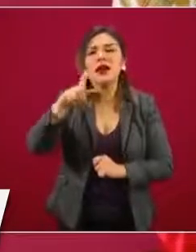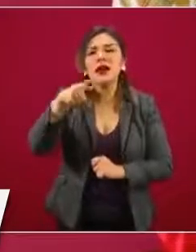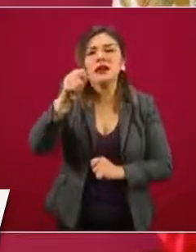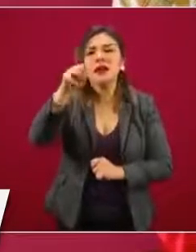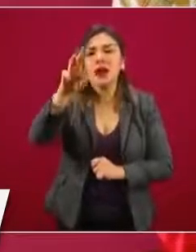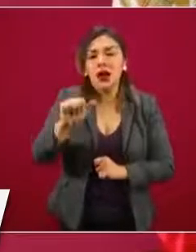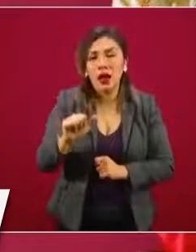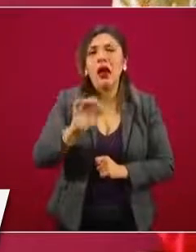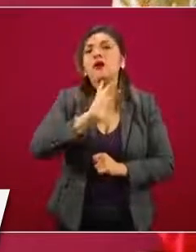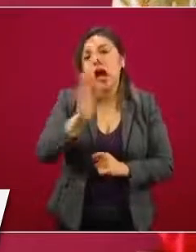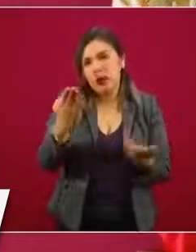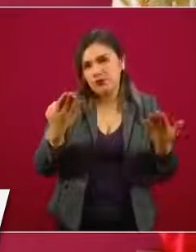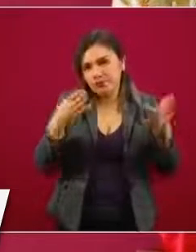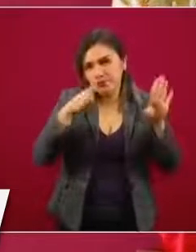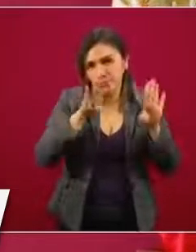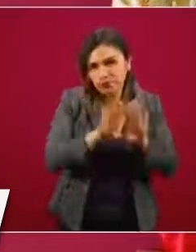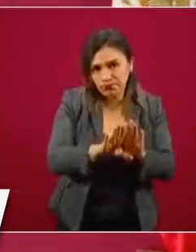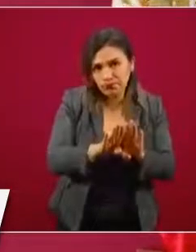se cierren.